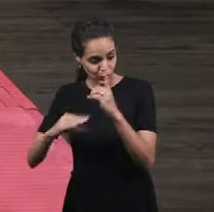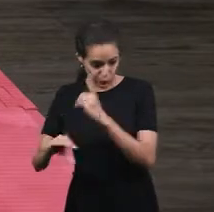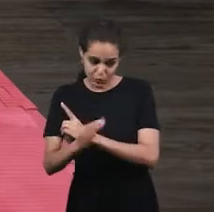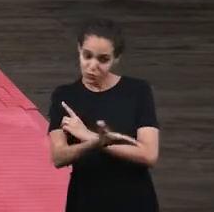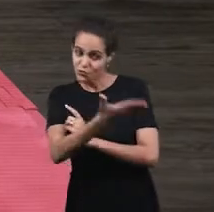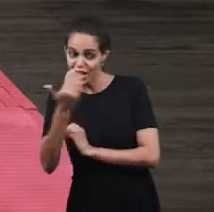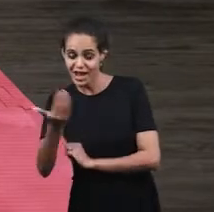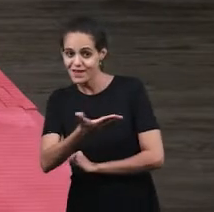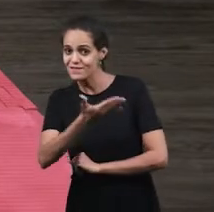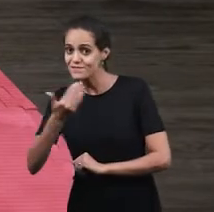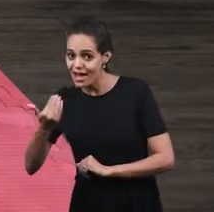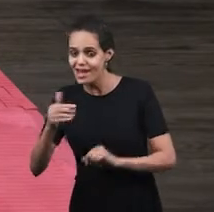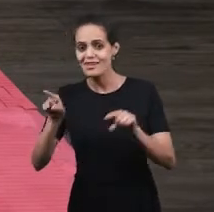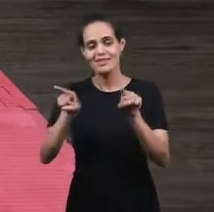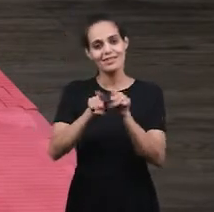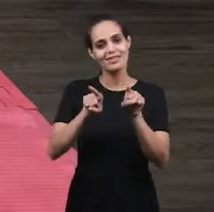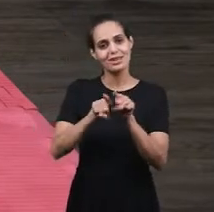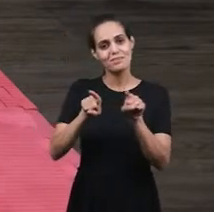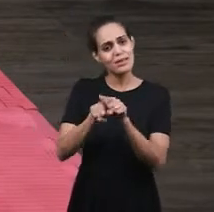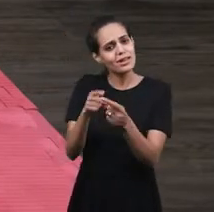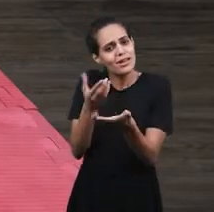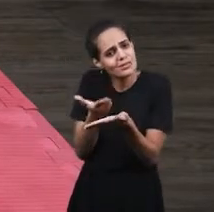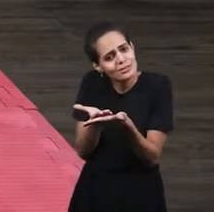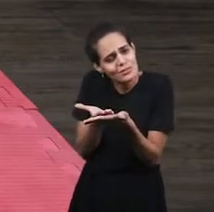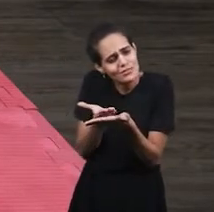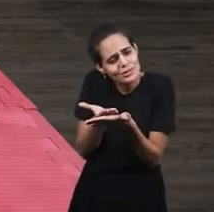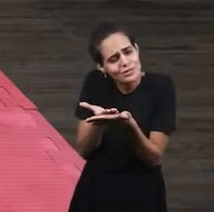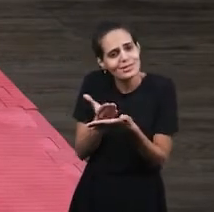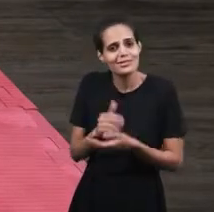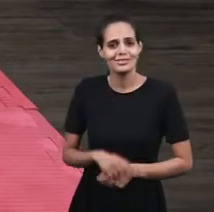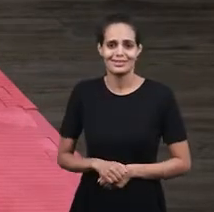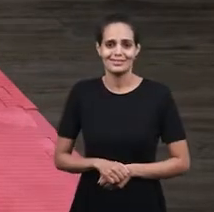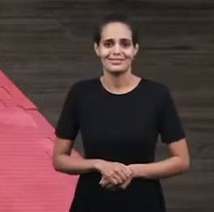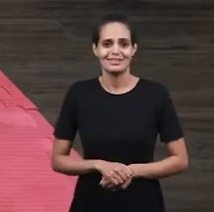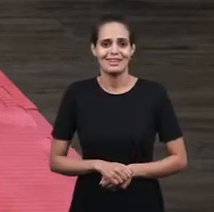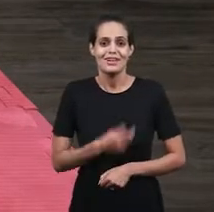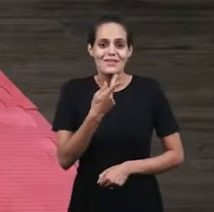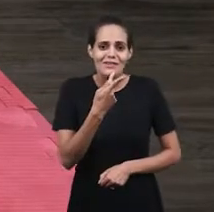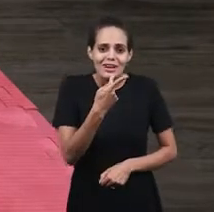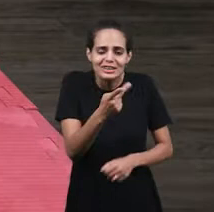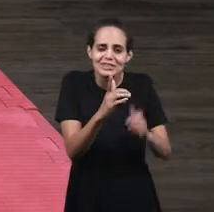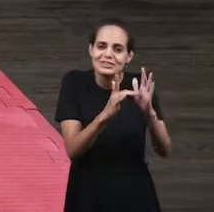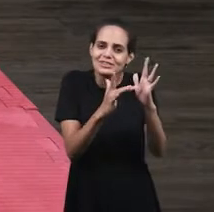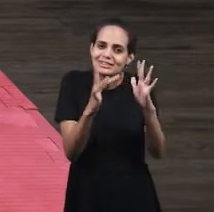los cultos y a las clases, hablando de Jesús.